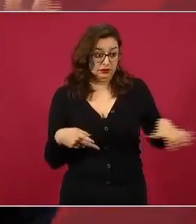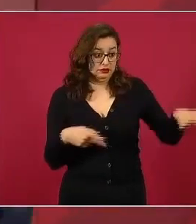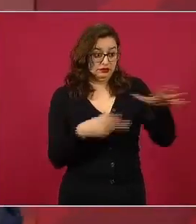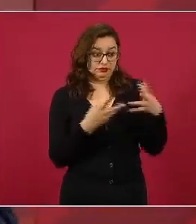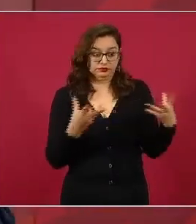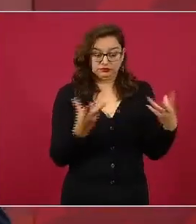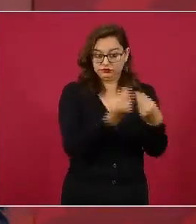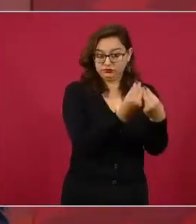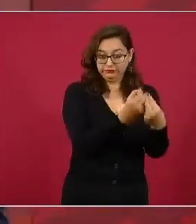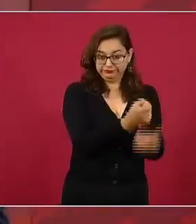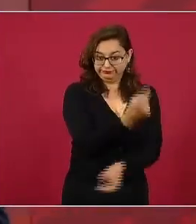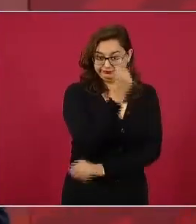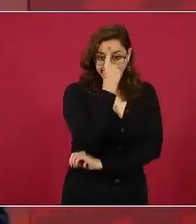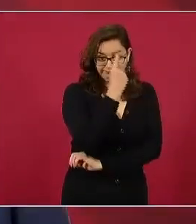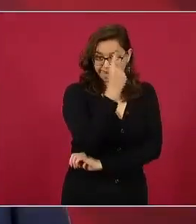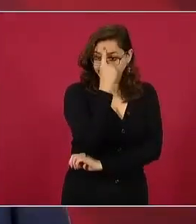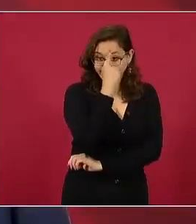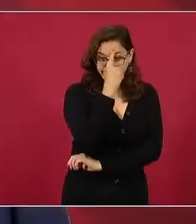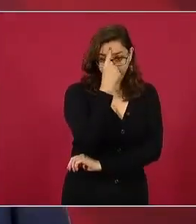dogmáticos.